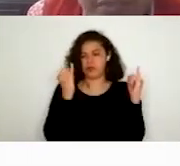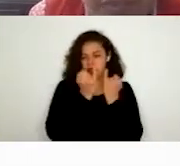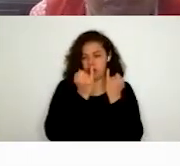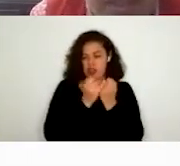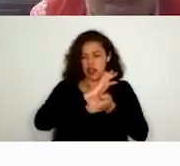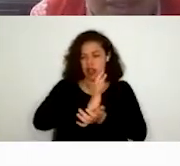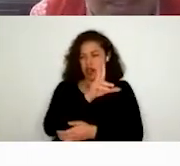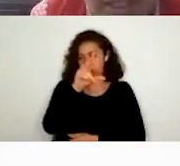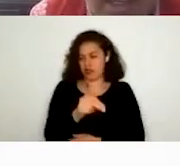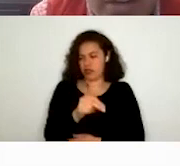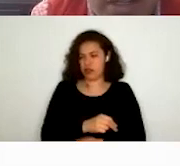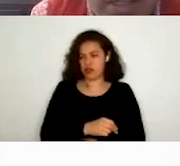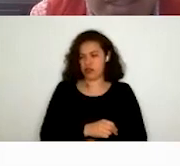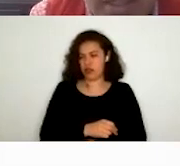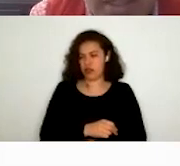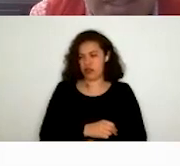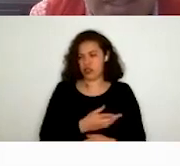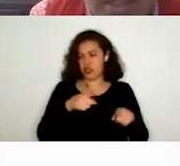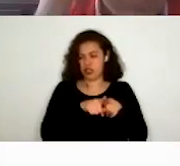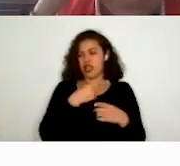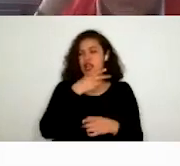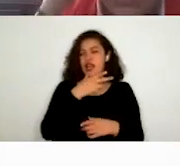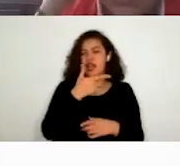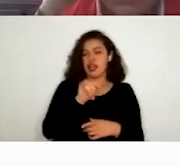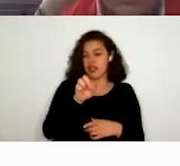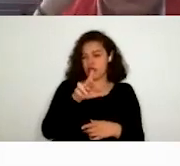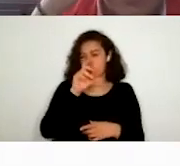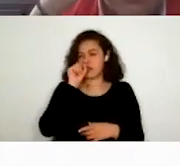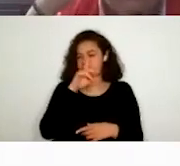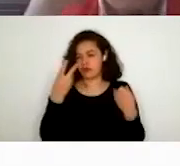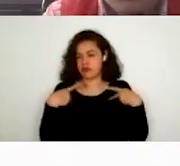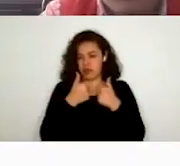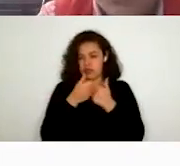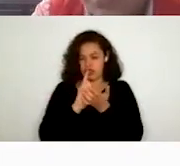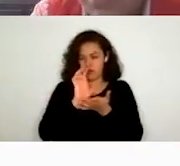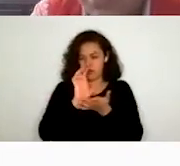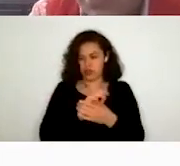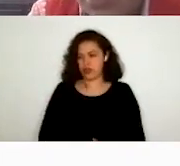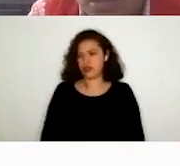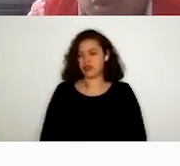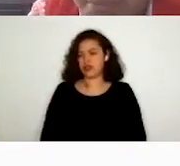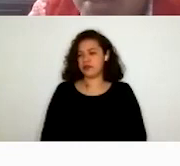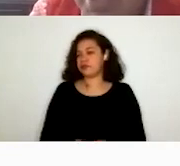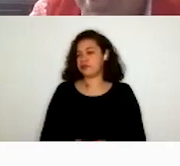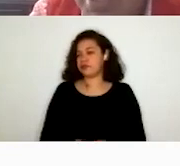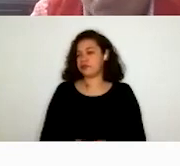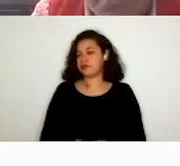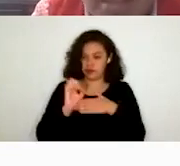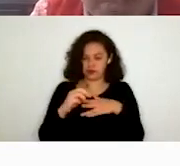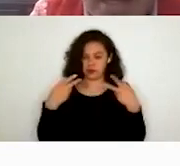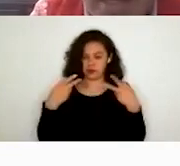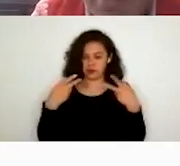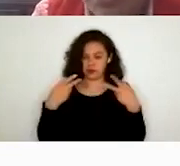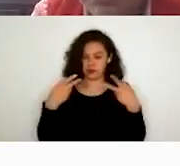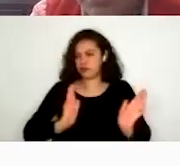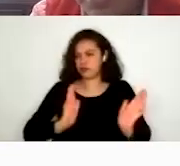discriminación, la paridad de género, así como a personas con discapacidad. Entonces, cualquier persona puede